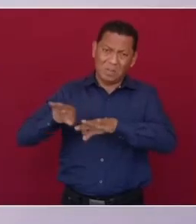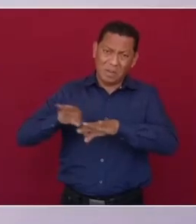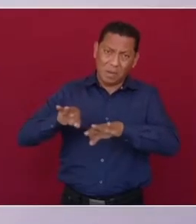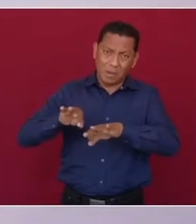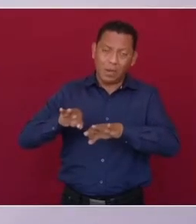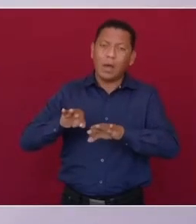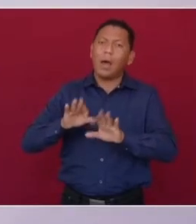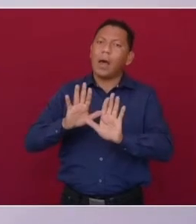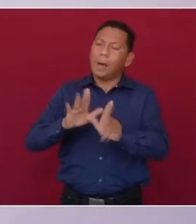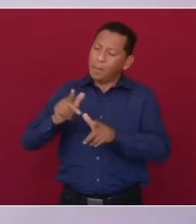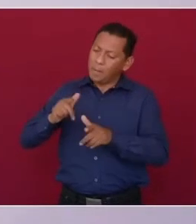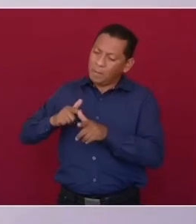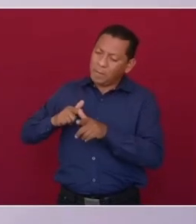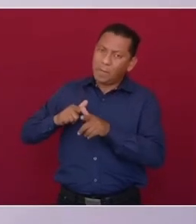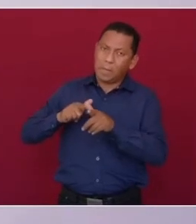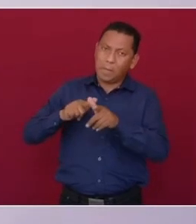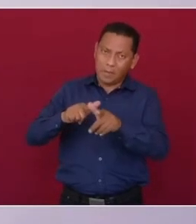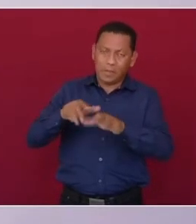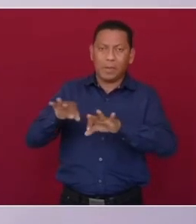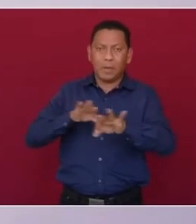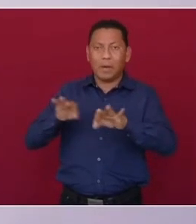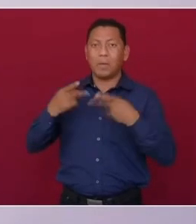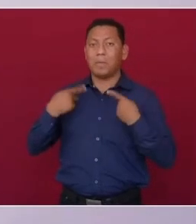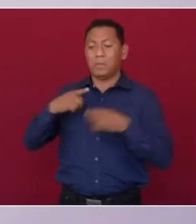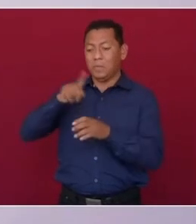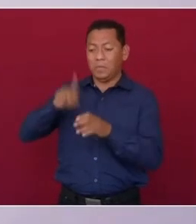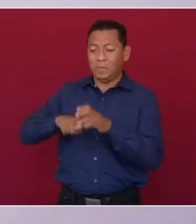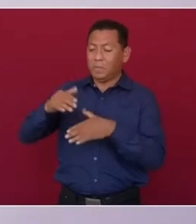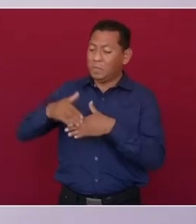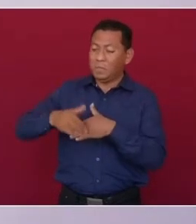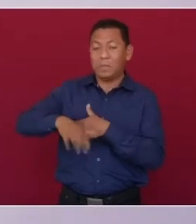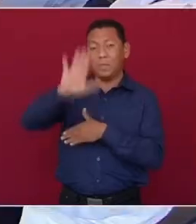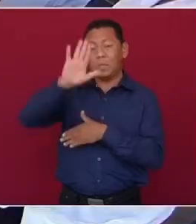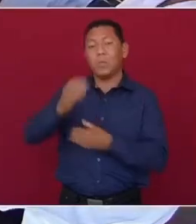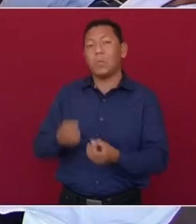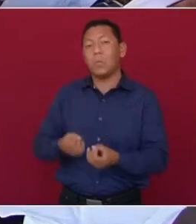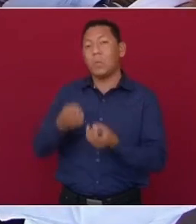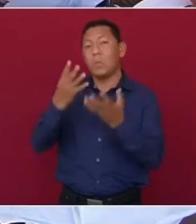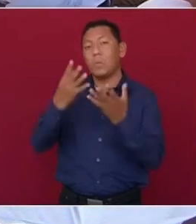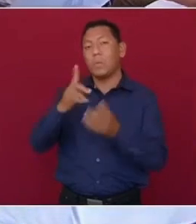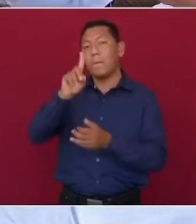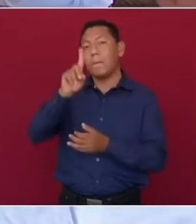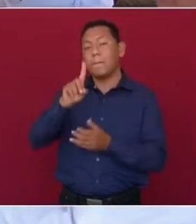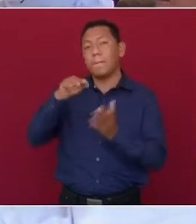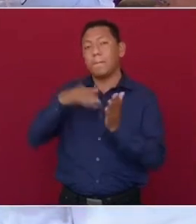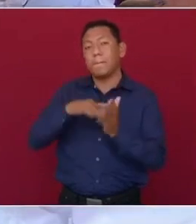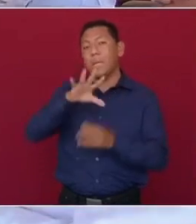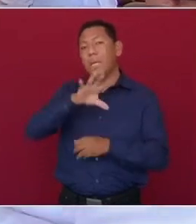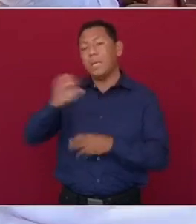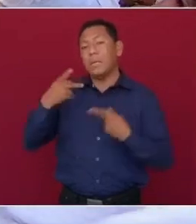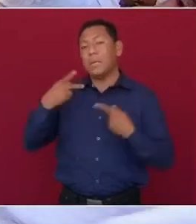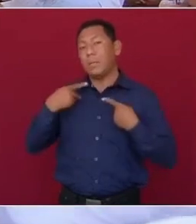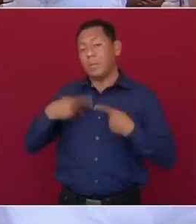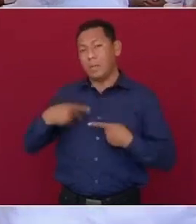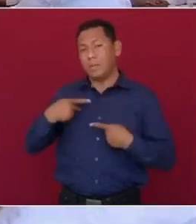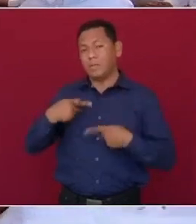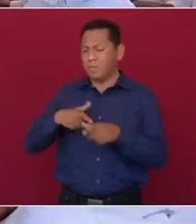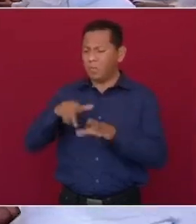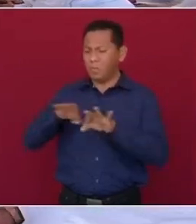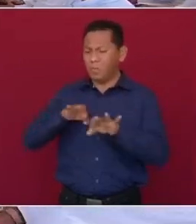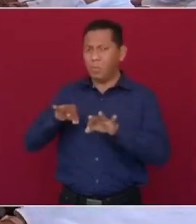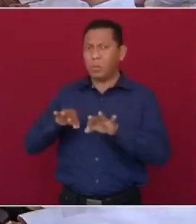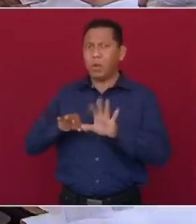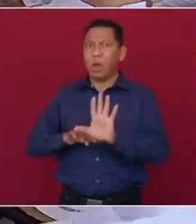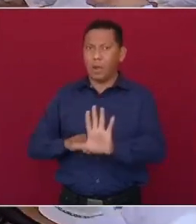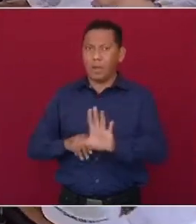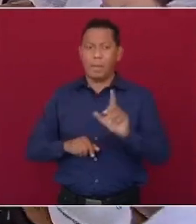operada por 1,500 especialistas. ¿Qué vamos a hacer con